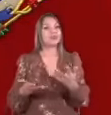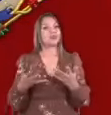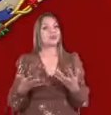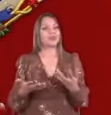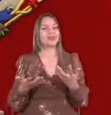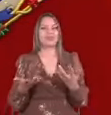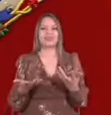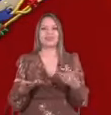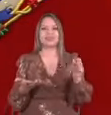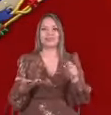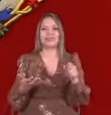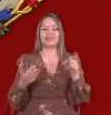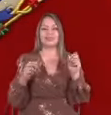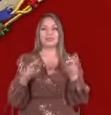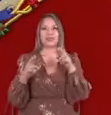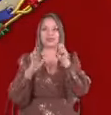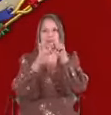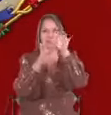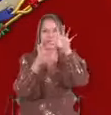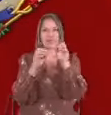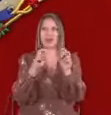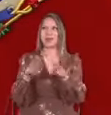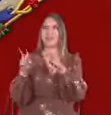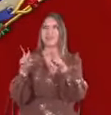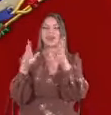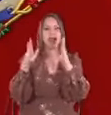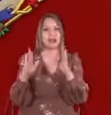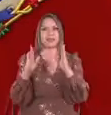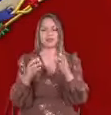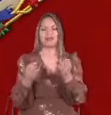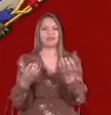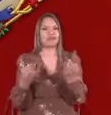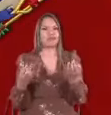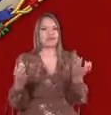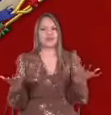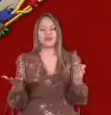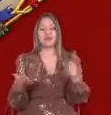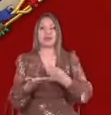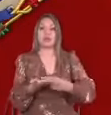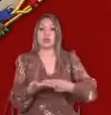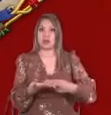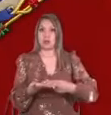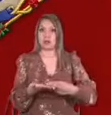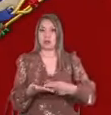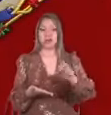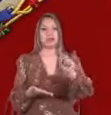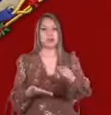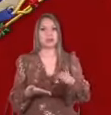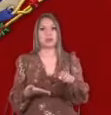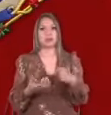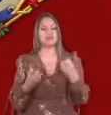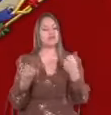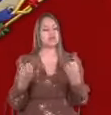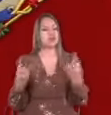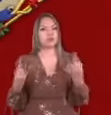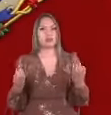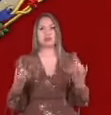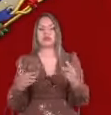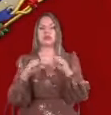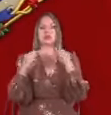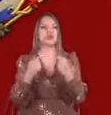como veían en ese video, que hemos atendido muchas de las reuniones que nos han sido pedidas de un montón de